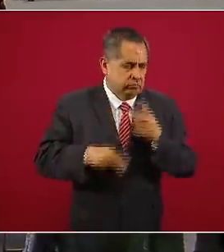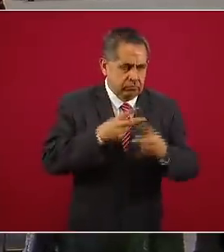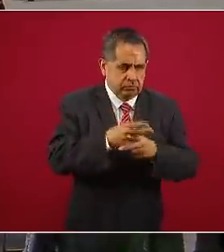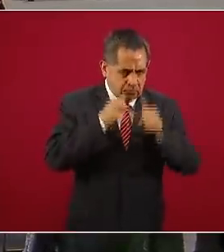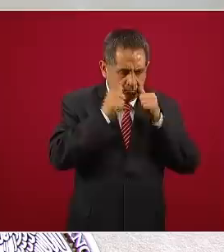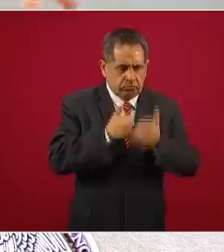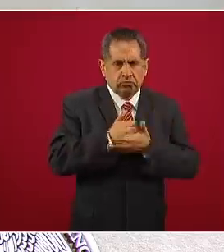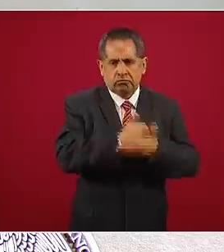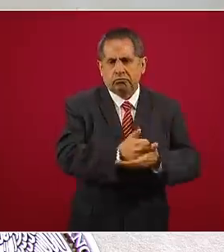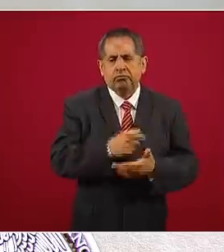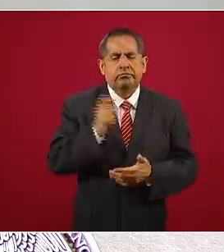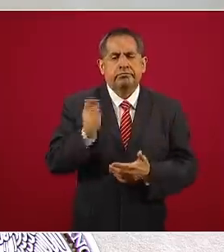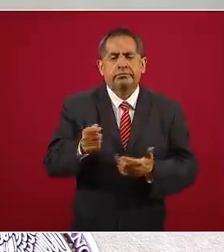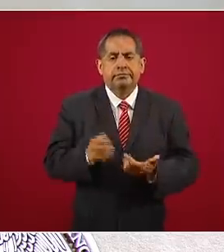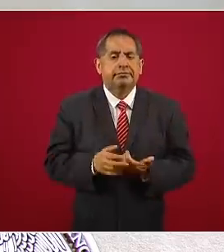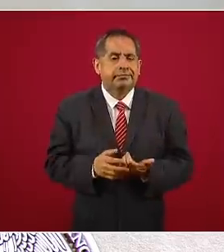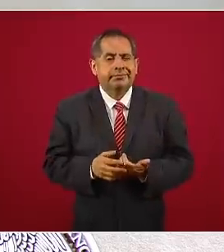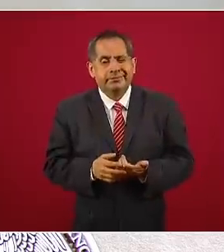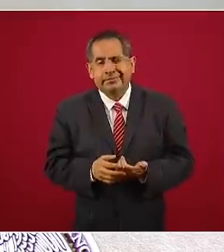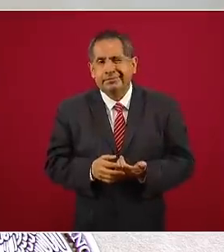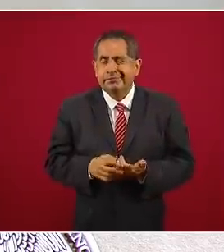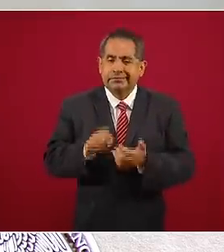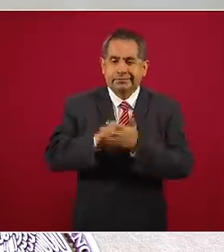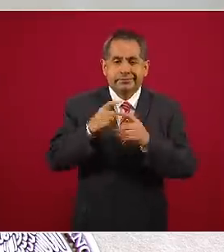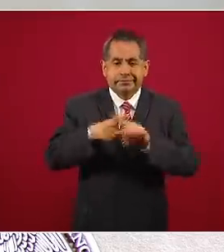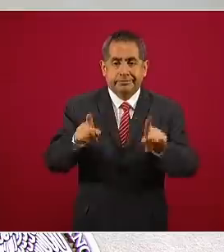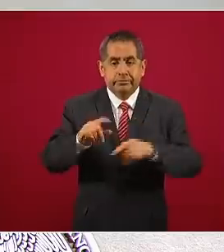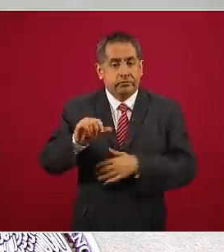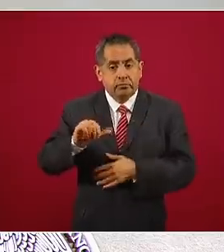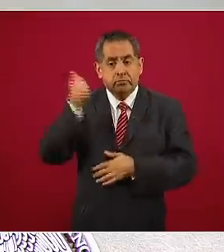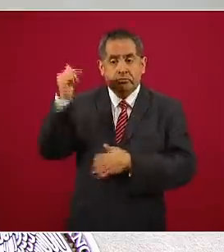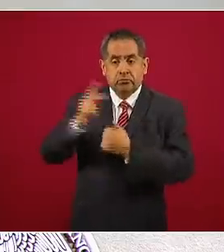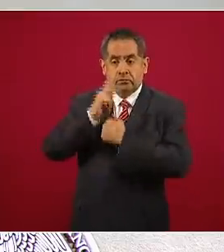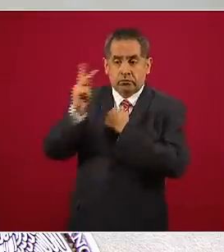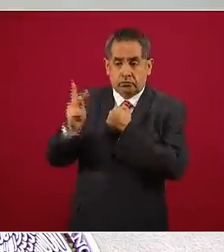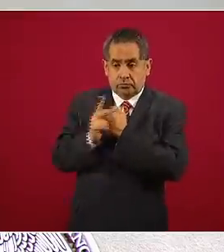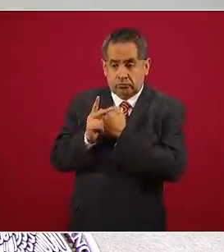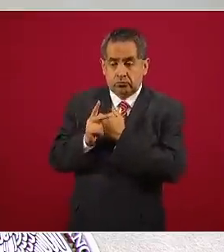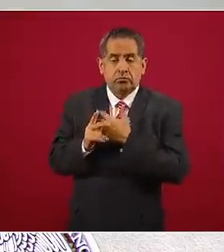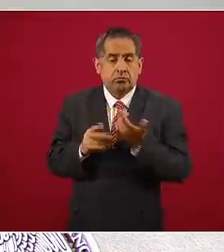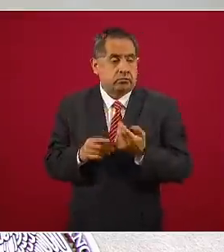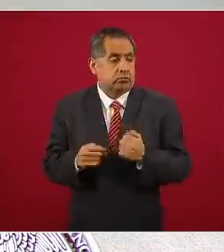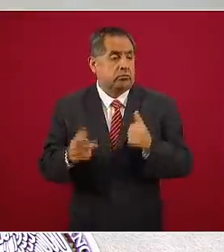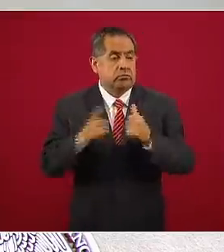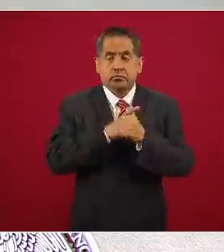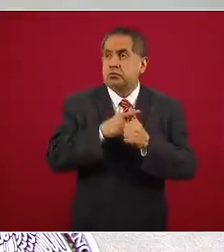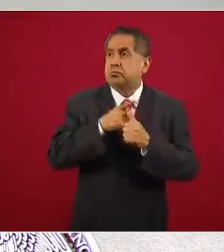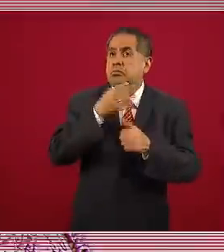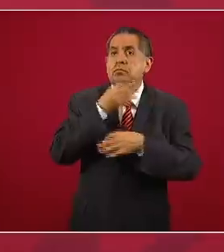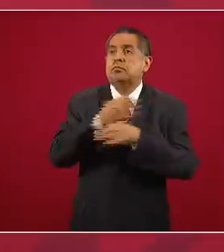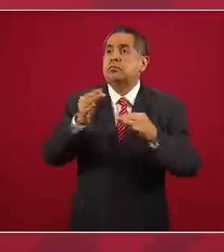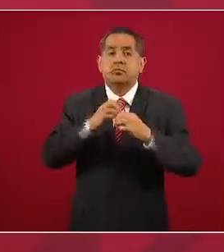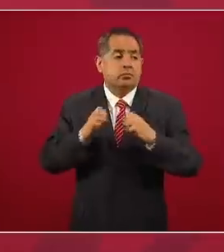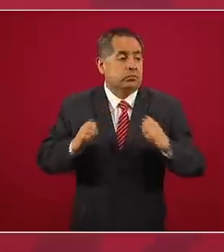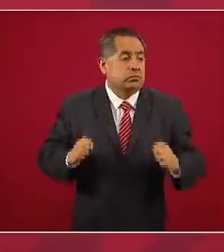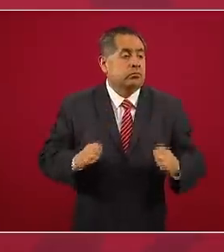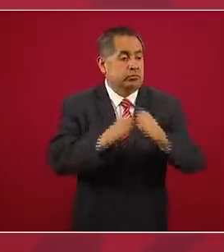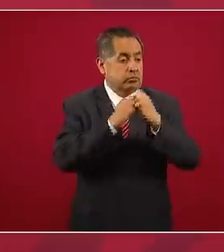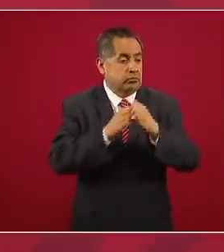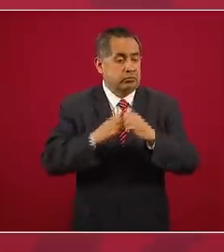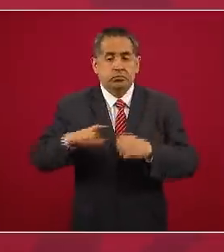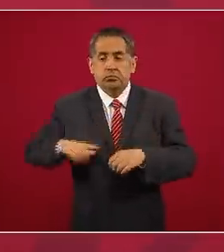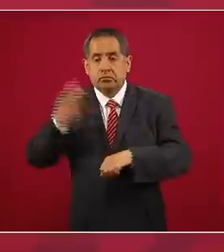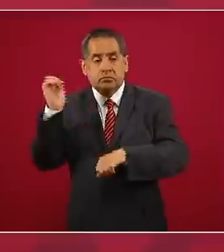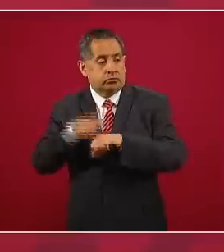declaratoria no a diferencia por ejemplo de otros países donde se tiene que declarar una emergencia para que el gobierno federal actúe